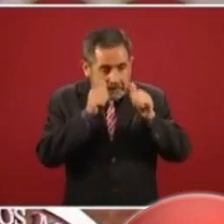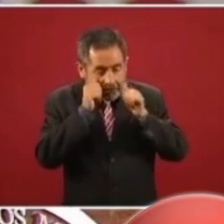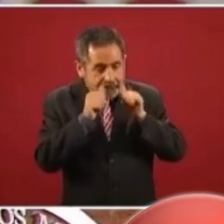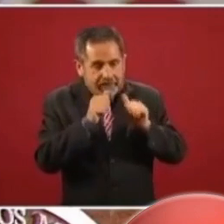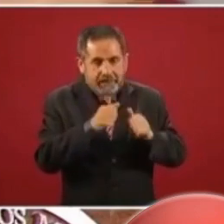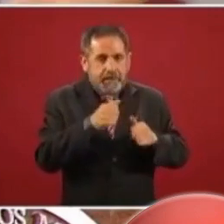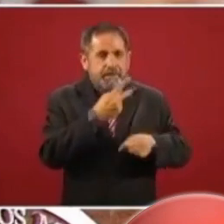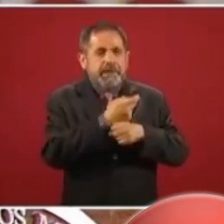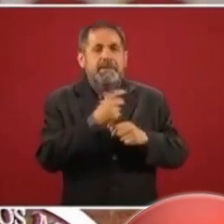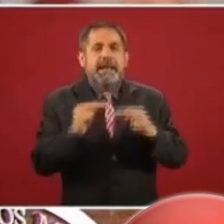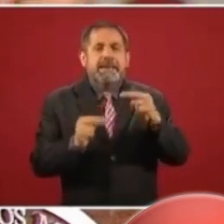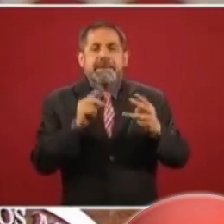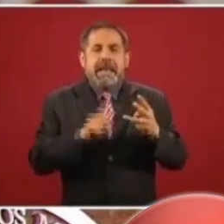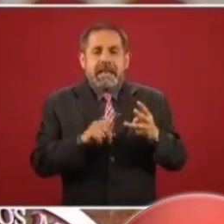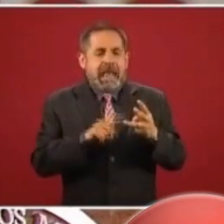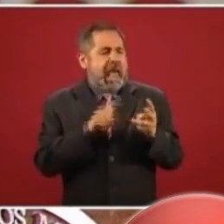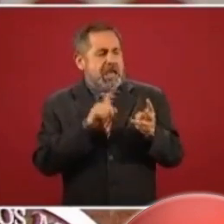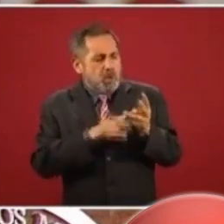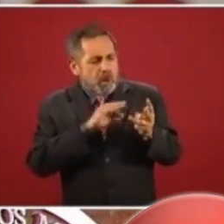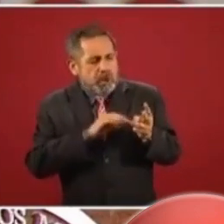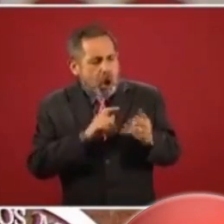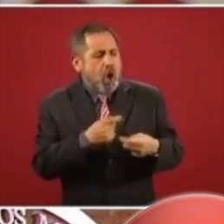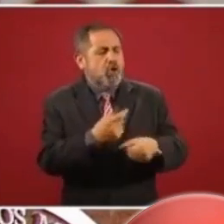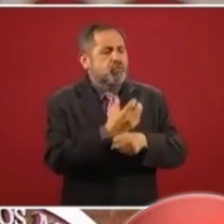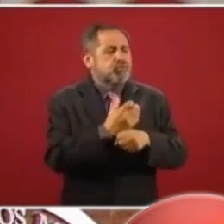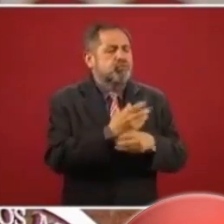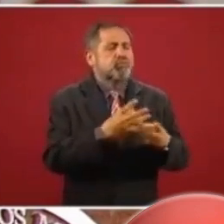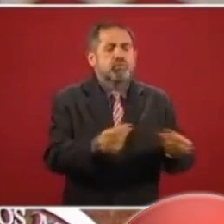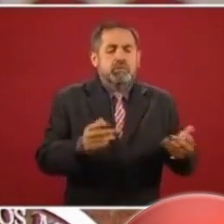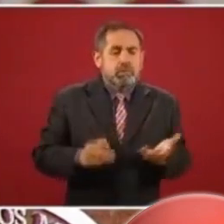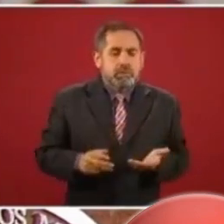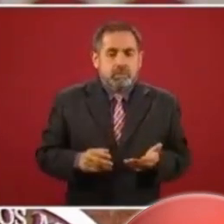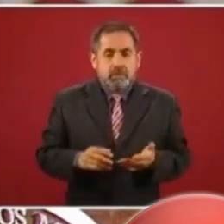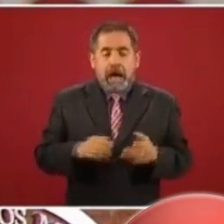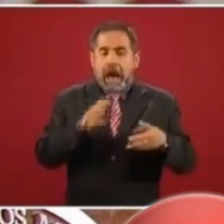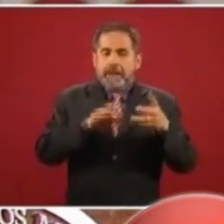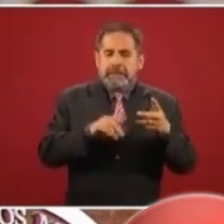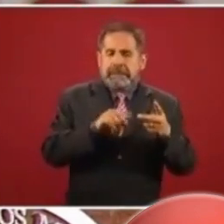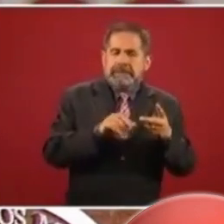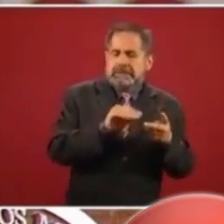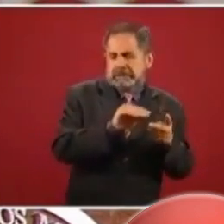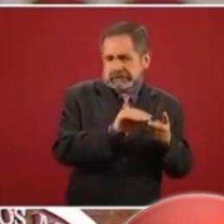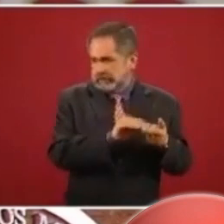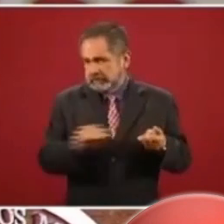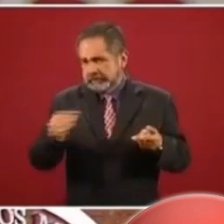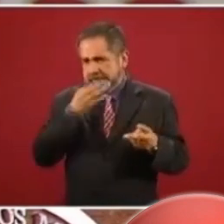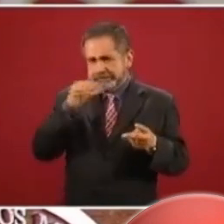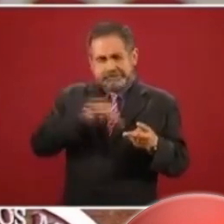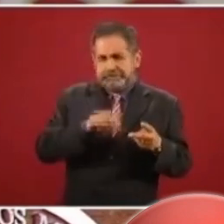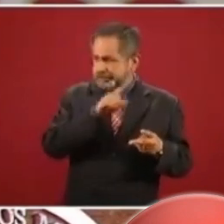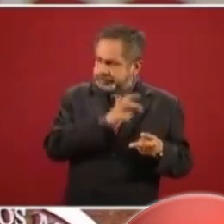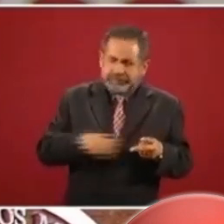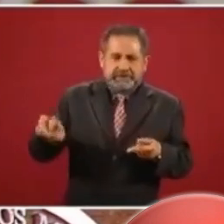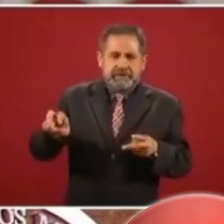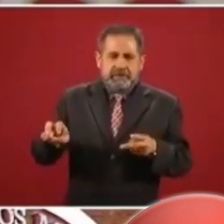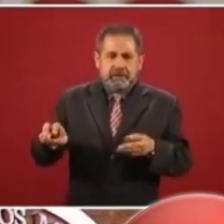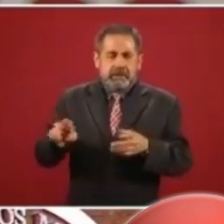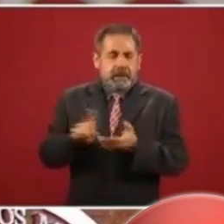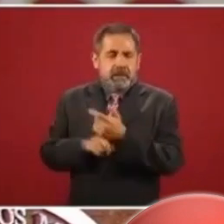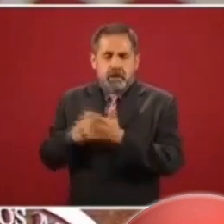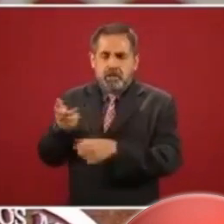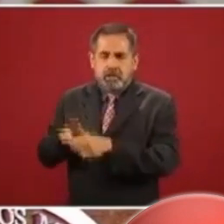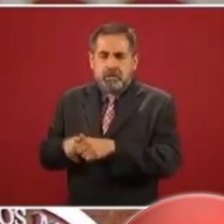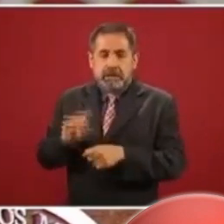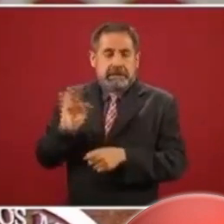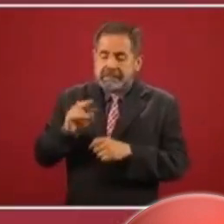primer nivel, donde sí se puede resolver ahí. Hay casos en donde tienen que ser derivados de inmediato, porque muchas veces en cuestión de horas